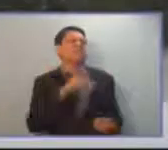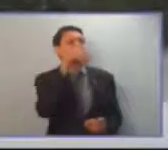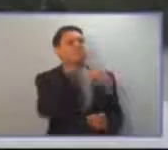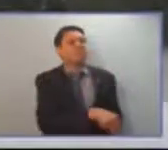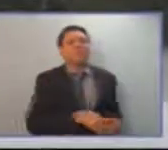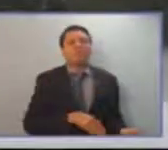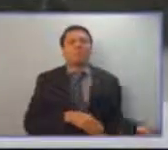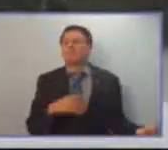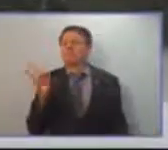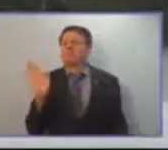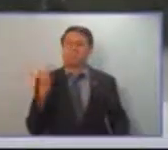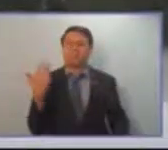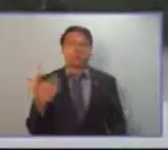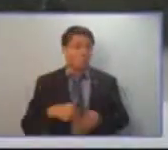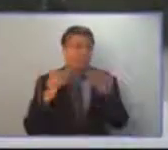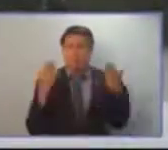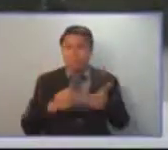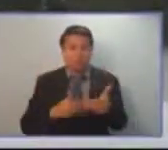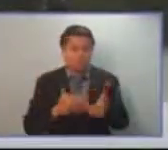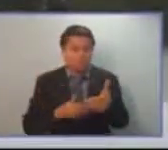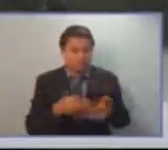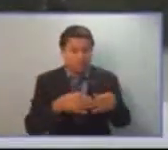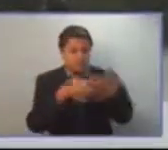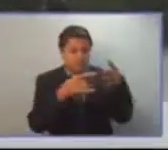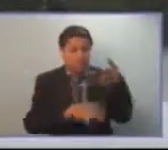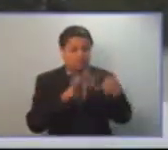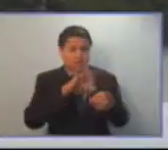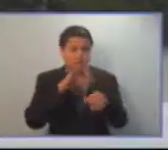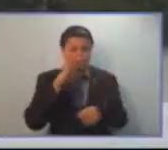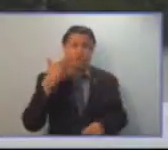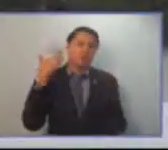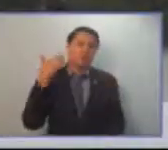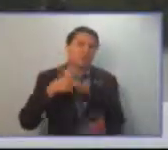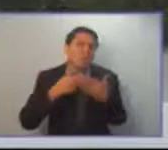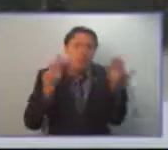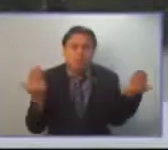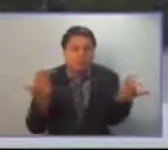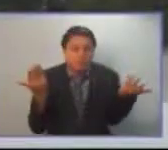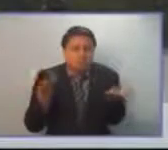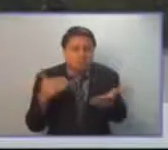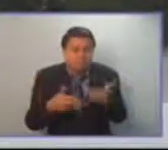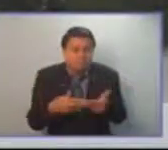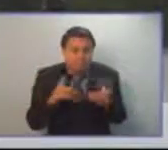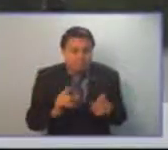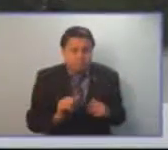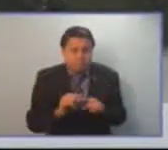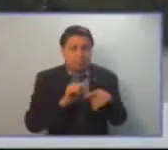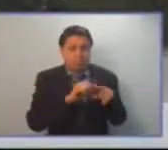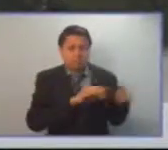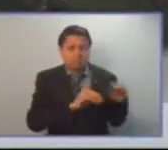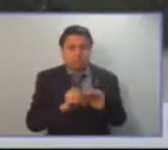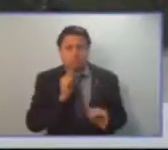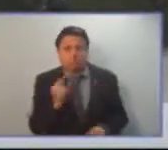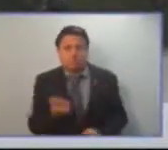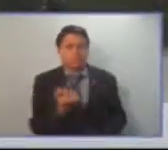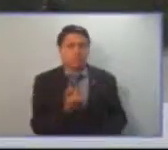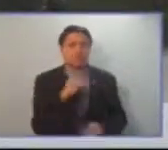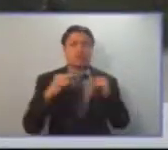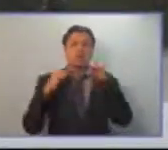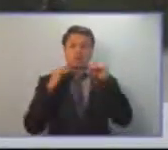había mecanismos en el código antiguo para ejercer la jurisdicción. Solo era una